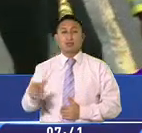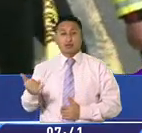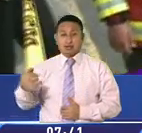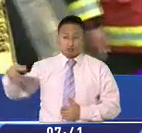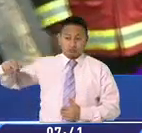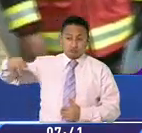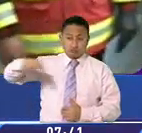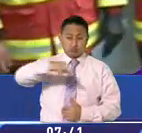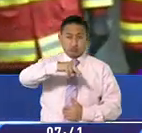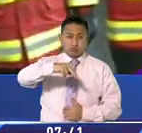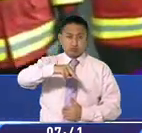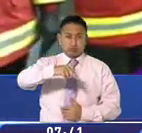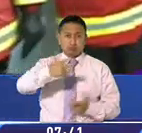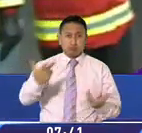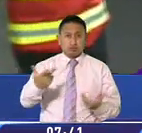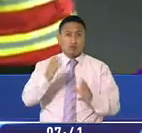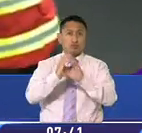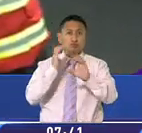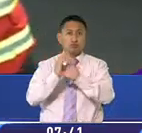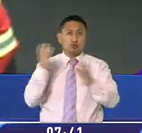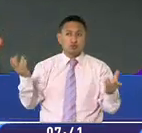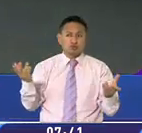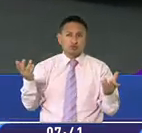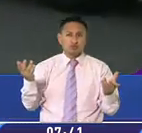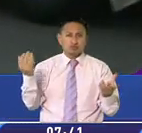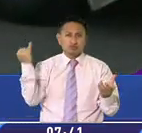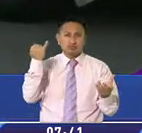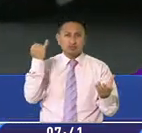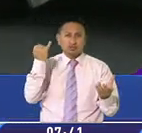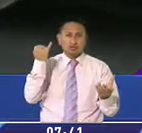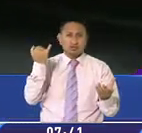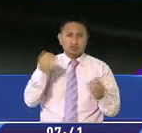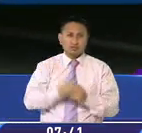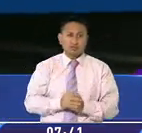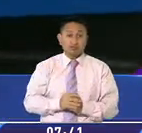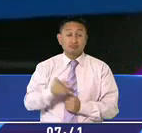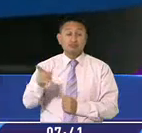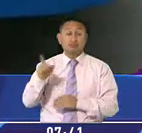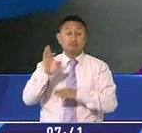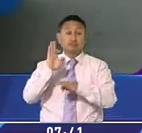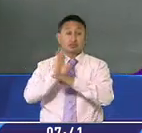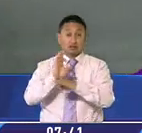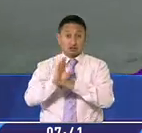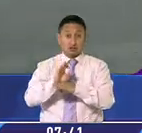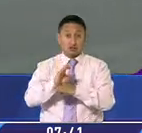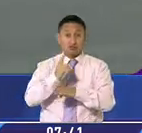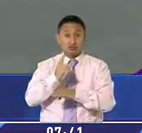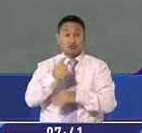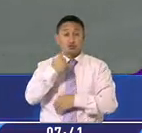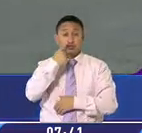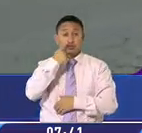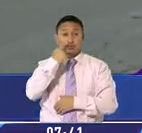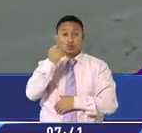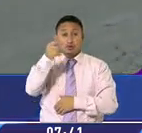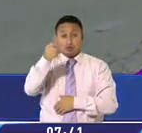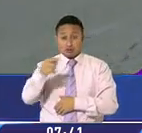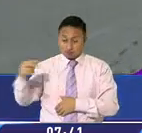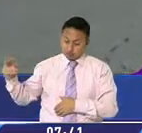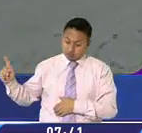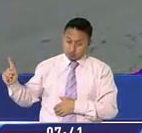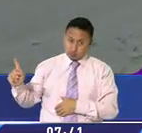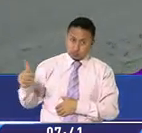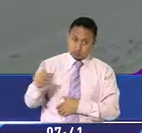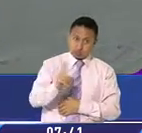cruzando? ¿El automotor estaba en verde, en rojo? Por versiones de los testigos, aparentemente el señor ha estado cruzando la